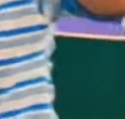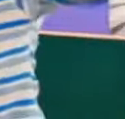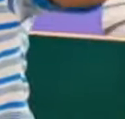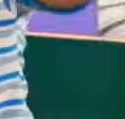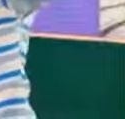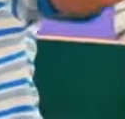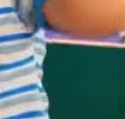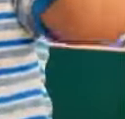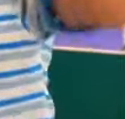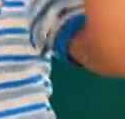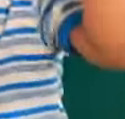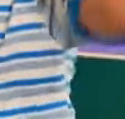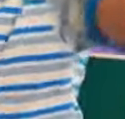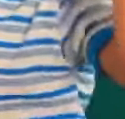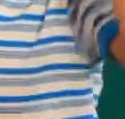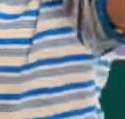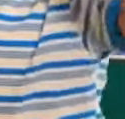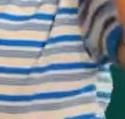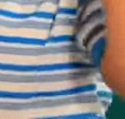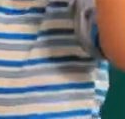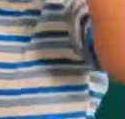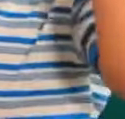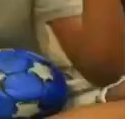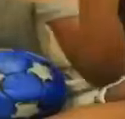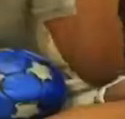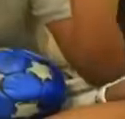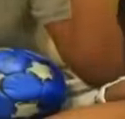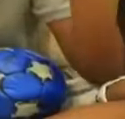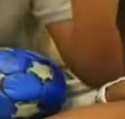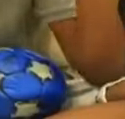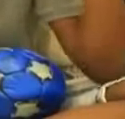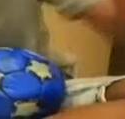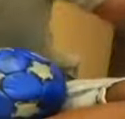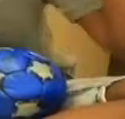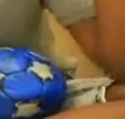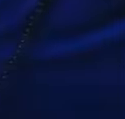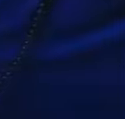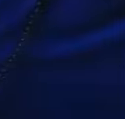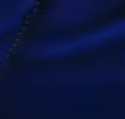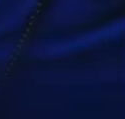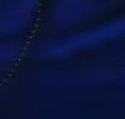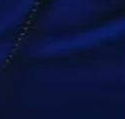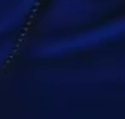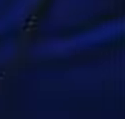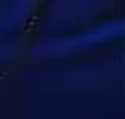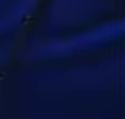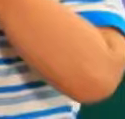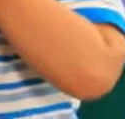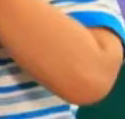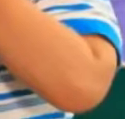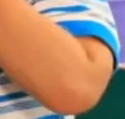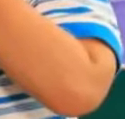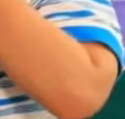Oye, me quedo volado. ¡Ay, chama! ¡Estás